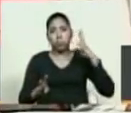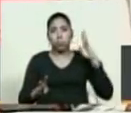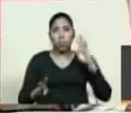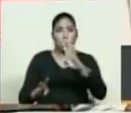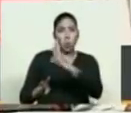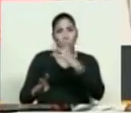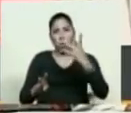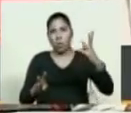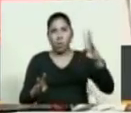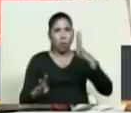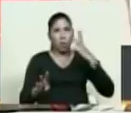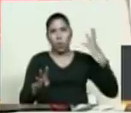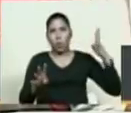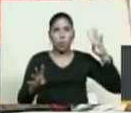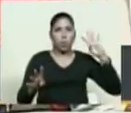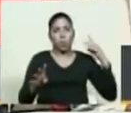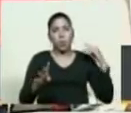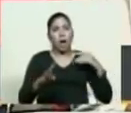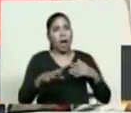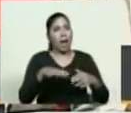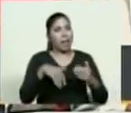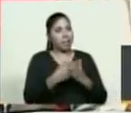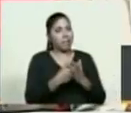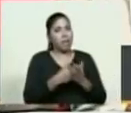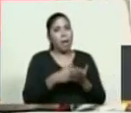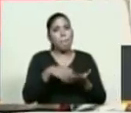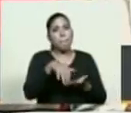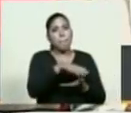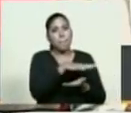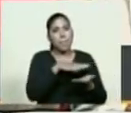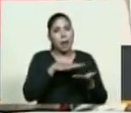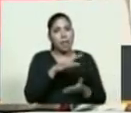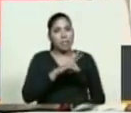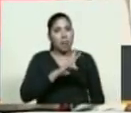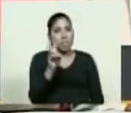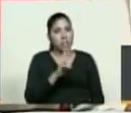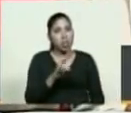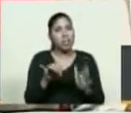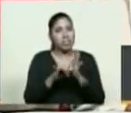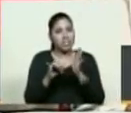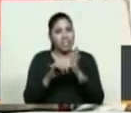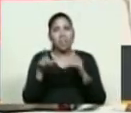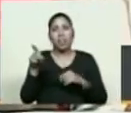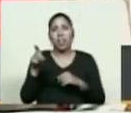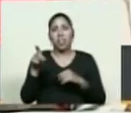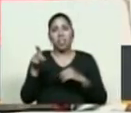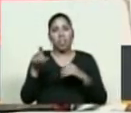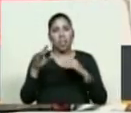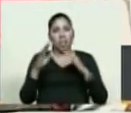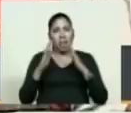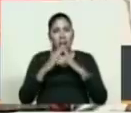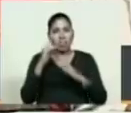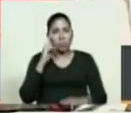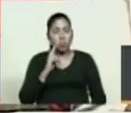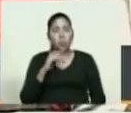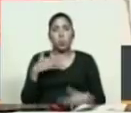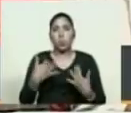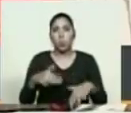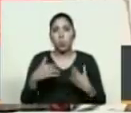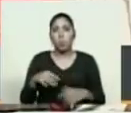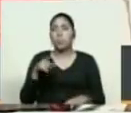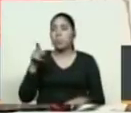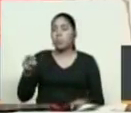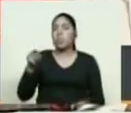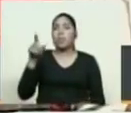Un punto de los que estaban sacando aquí. Tania estuvo en Plaza Caracas ayer. Había ido a San